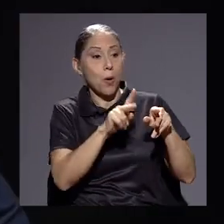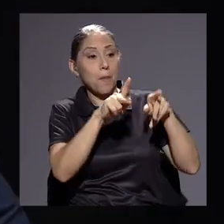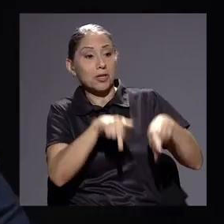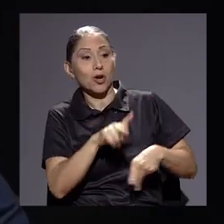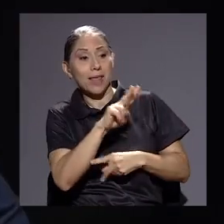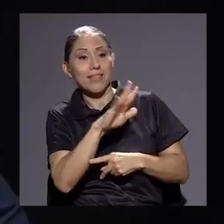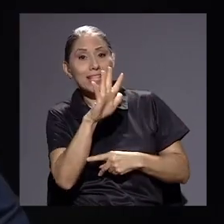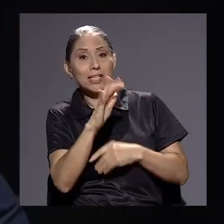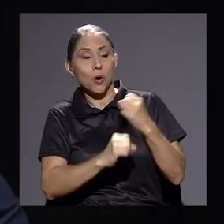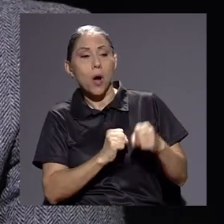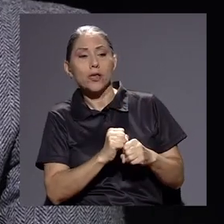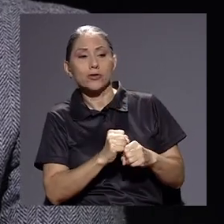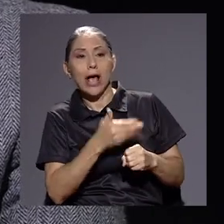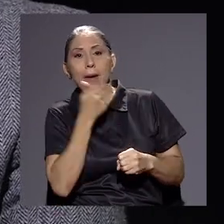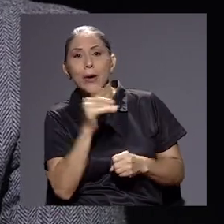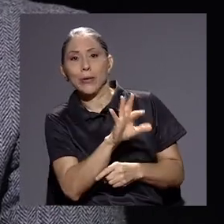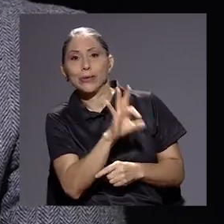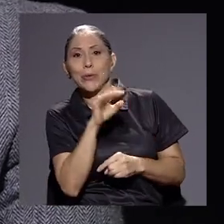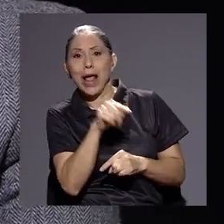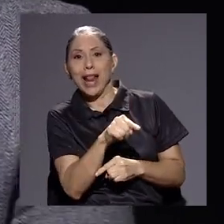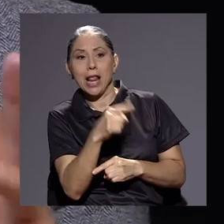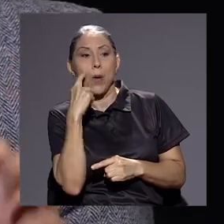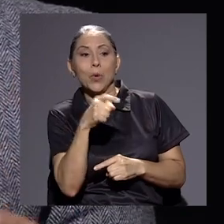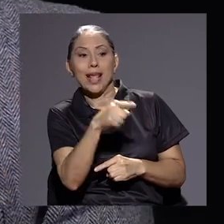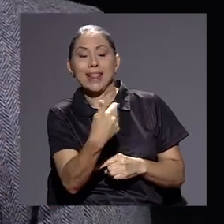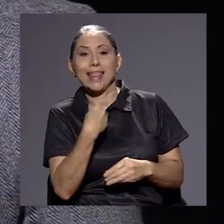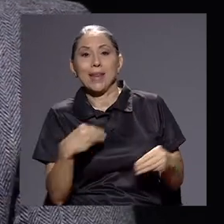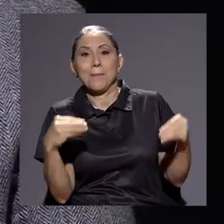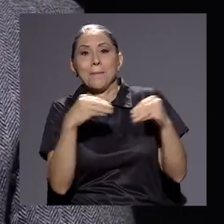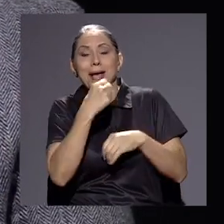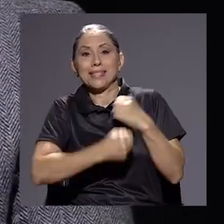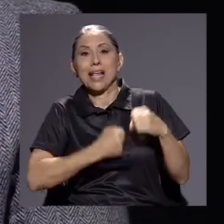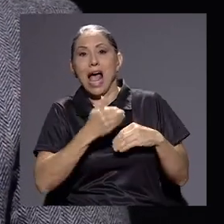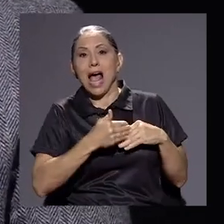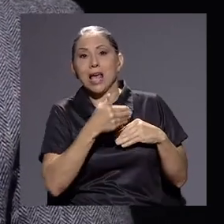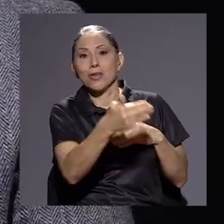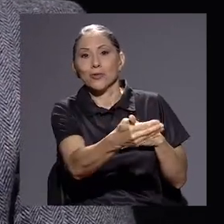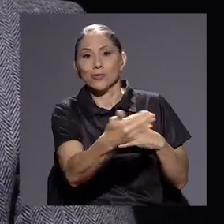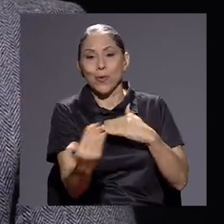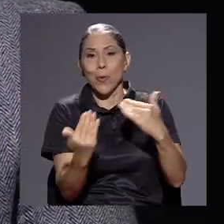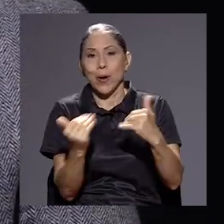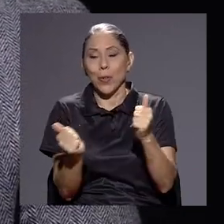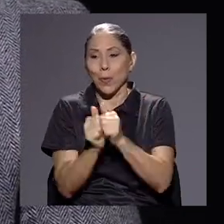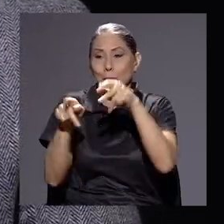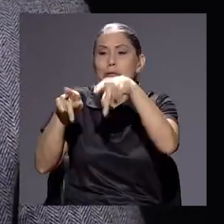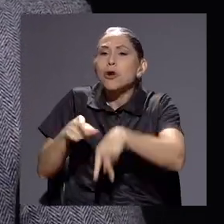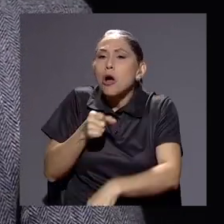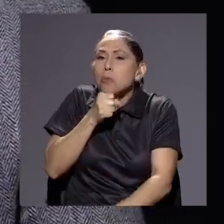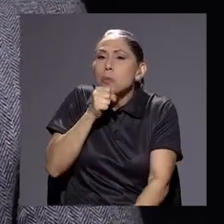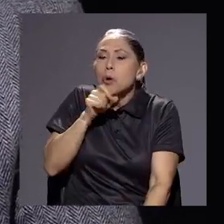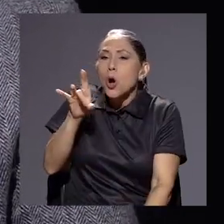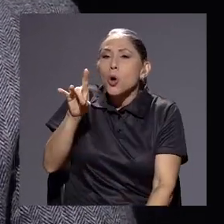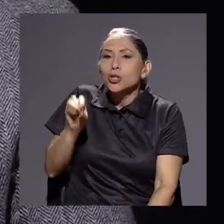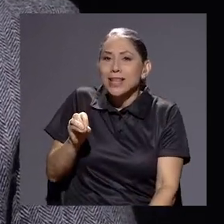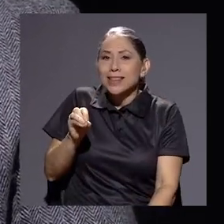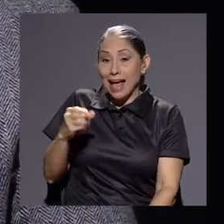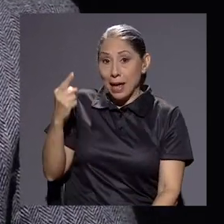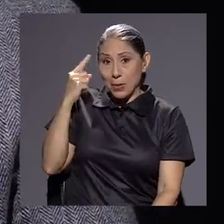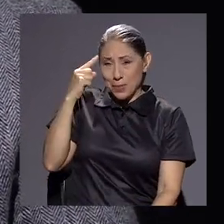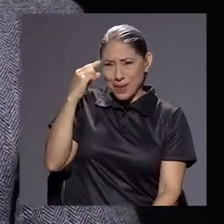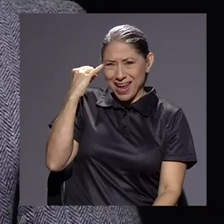años tendría más, más años útiles, por decirlo así, que una persona de 80. Pero imagínense que si ese fuera el